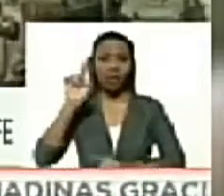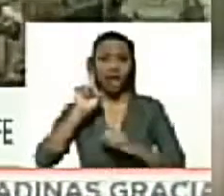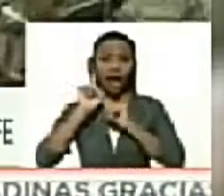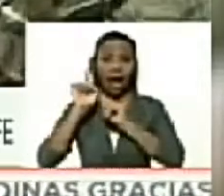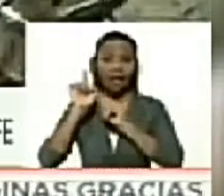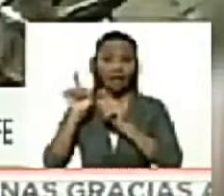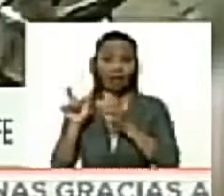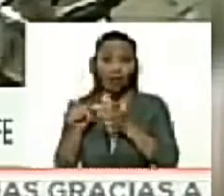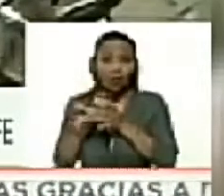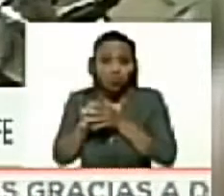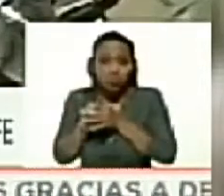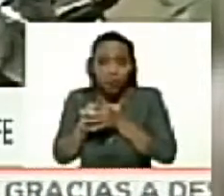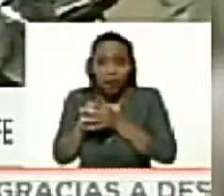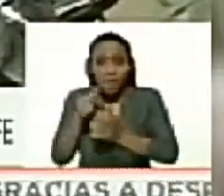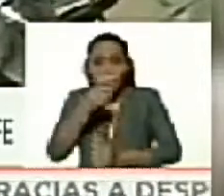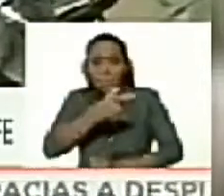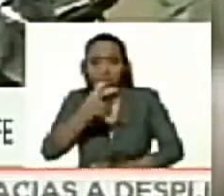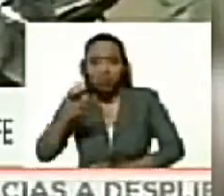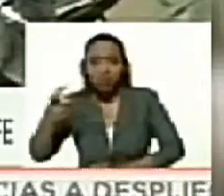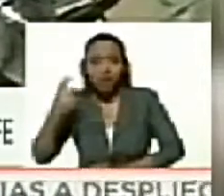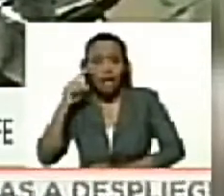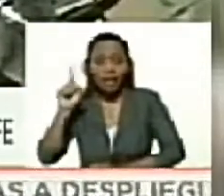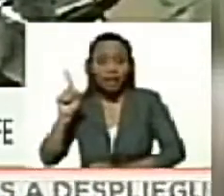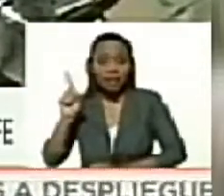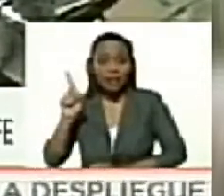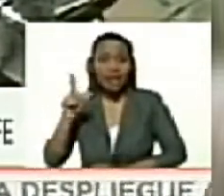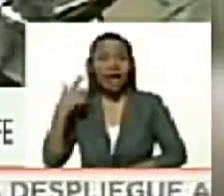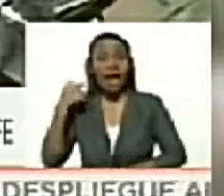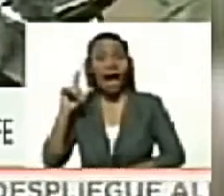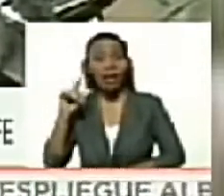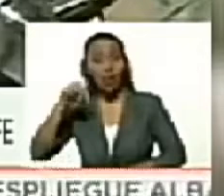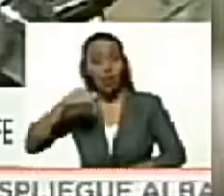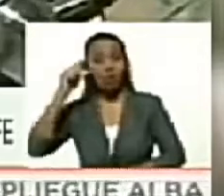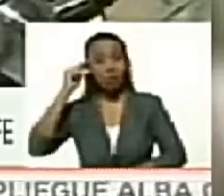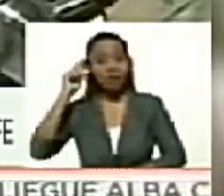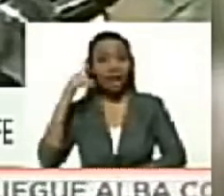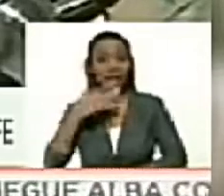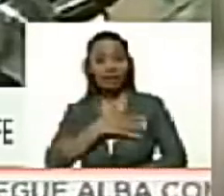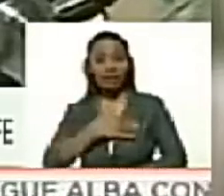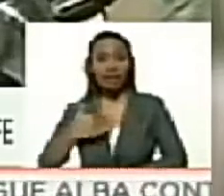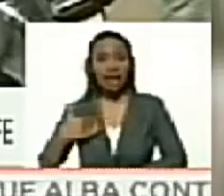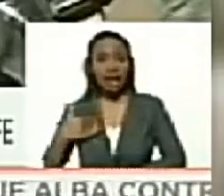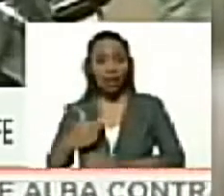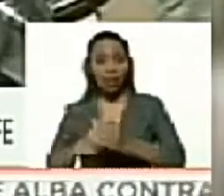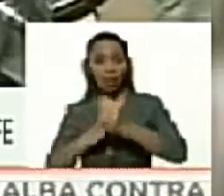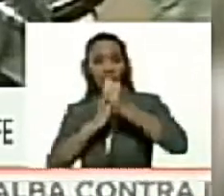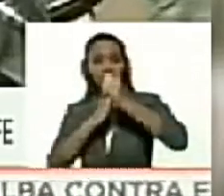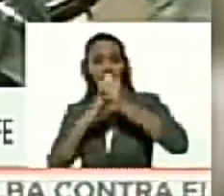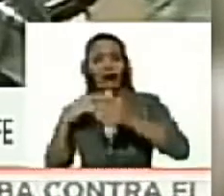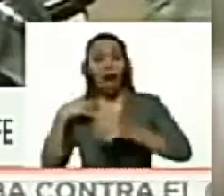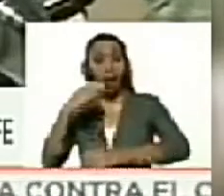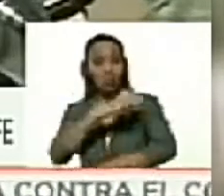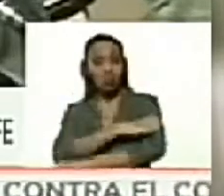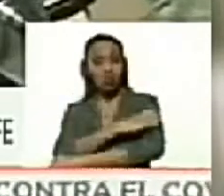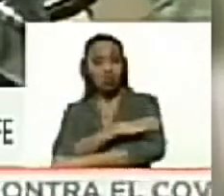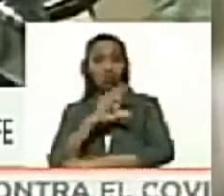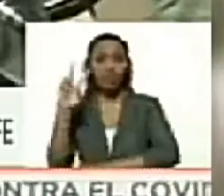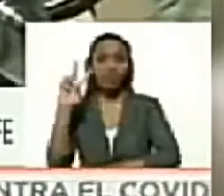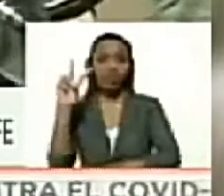ni cuando se eligió a Piñera, sino hace mucho tiempo atrás, y todo viene como una estrategia, ¿sí? Siempre ha estado, de hecho también yo lo denuncié,